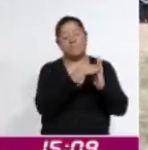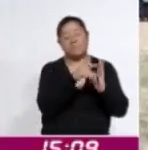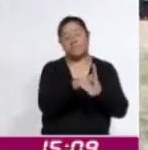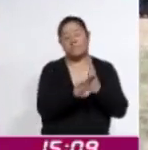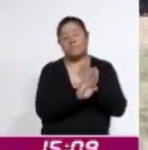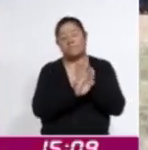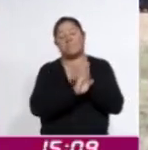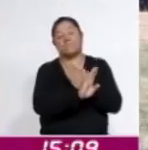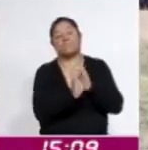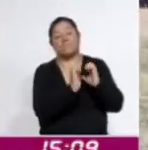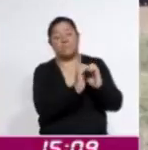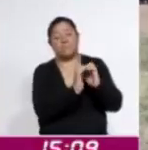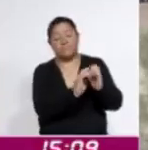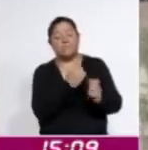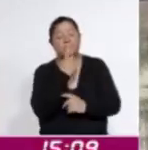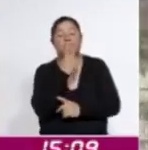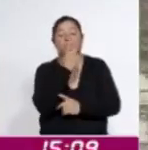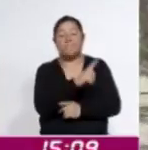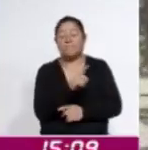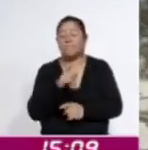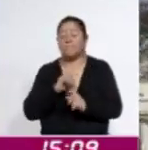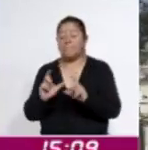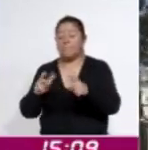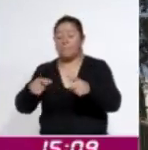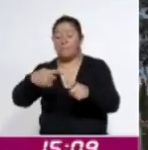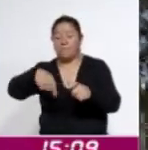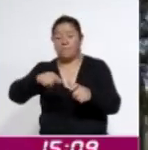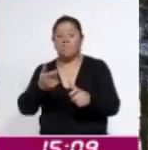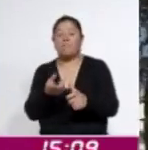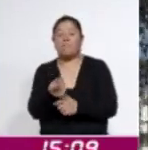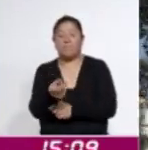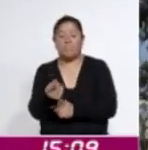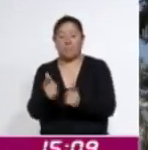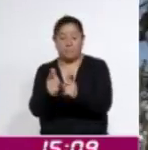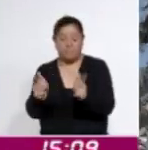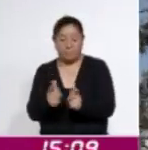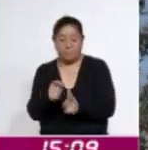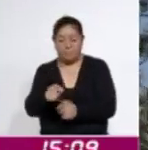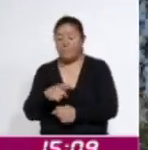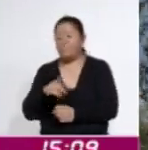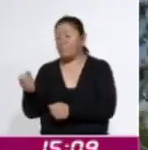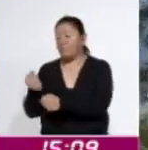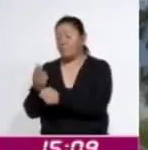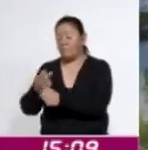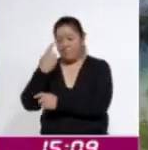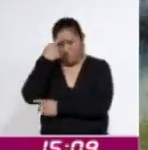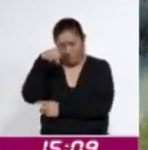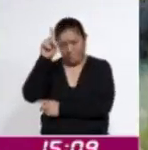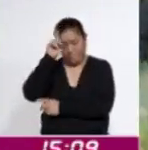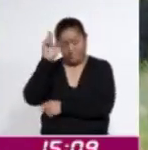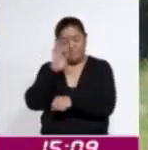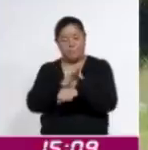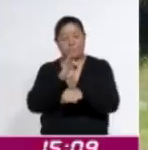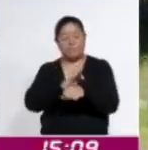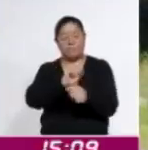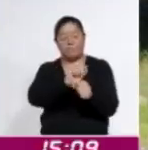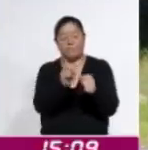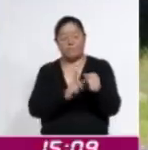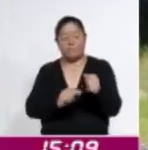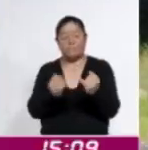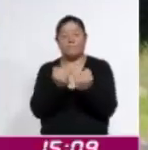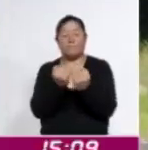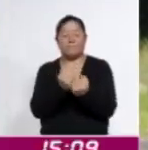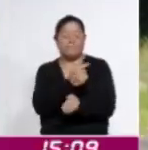del Delito, la Unidad Canina, la Secretaría de Marina y de la Defensa Nacional, además